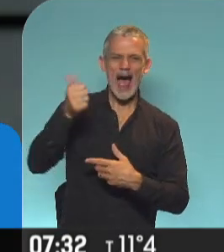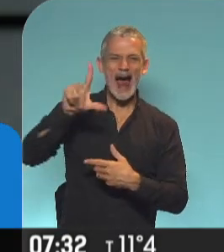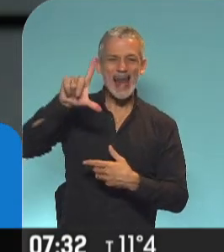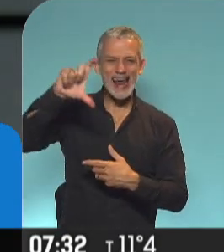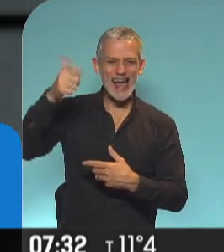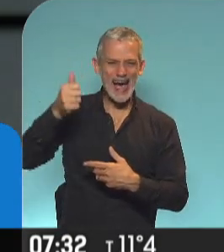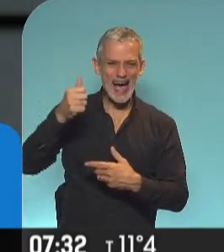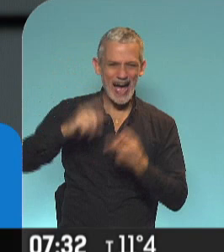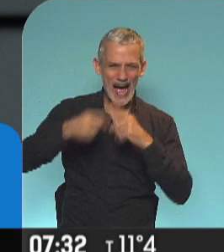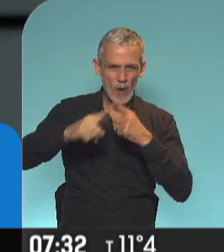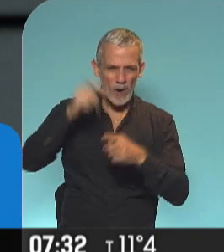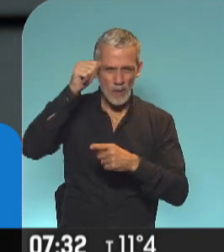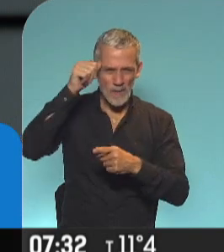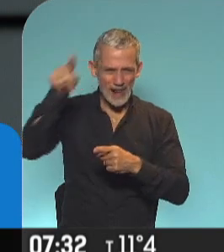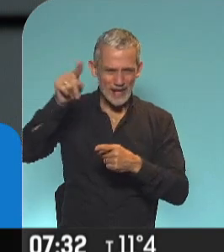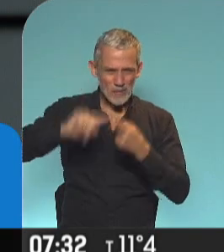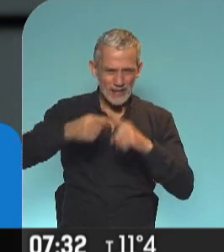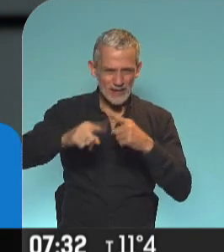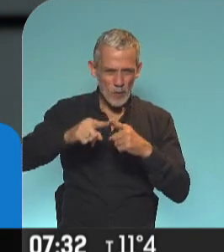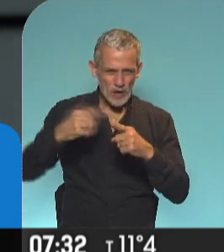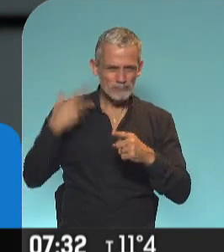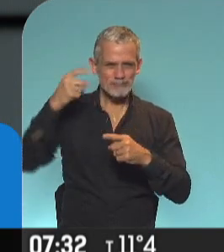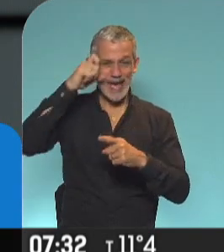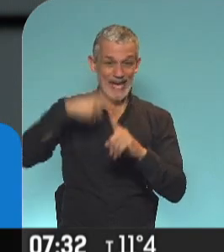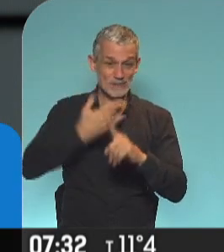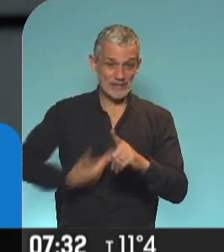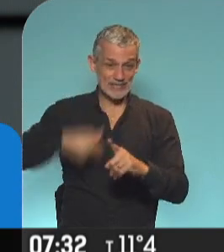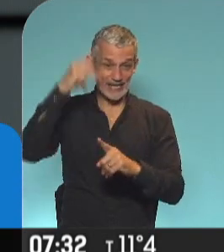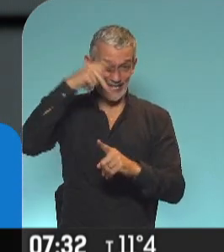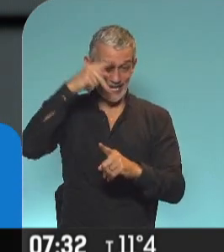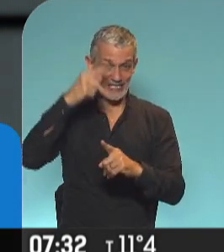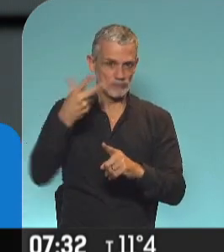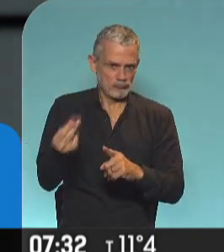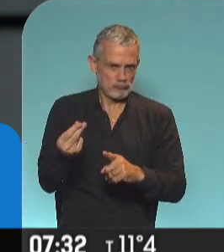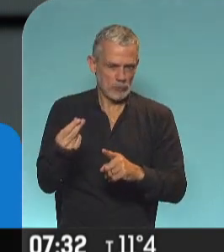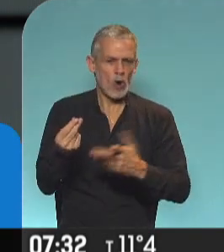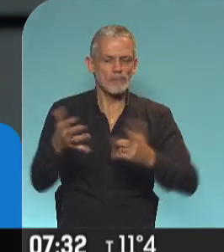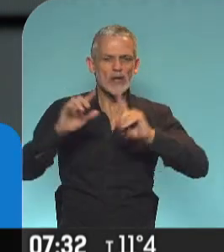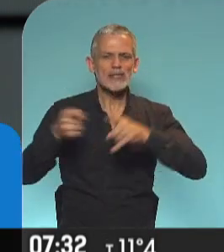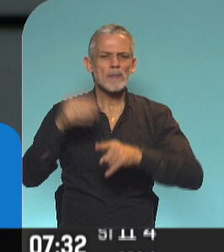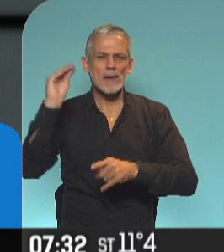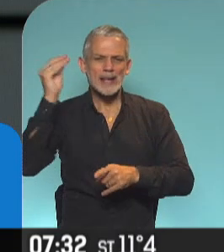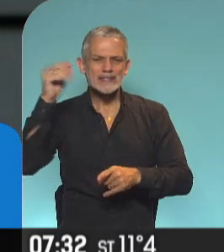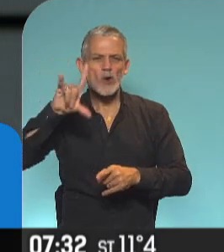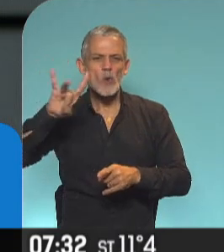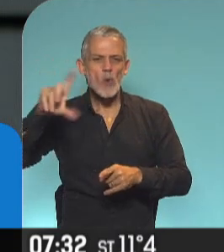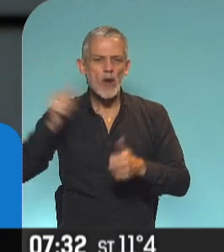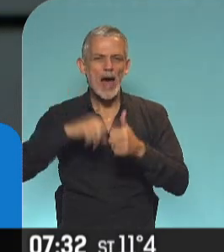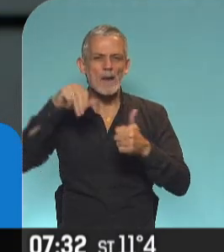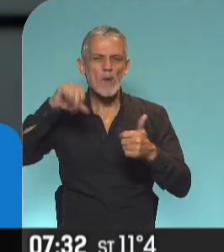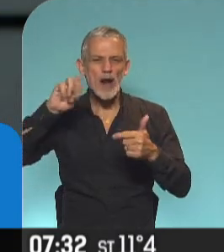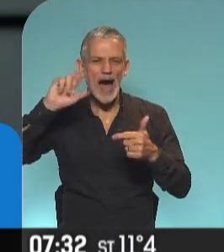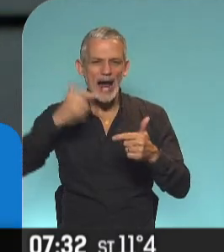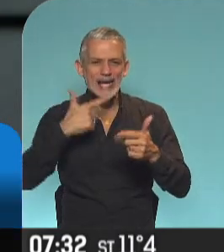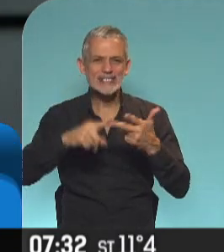Esta reunión de los dirigentes, obviamente el expresidente Néstor Kirchner, pero también el mandatario brasileño Lula, Evo Morales,